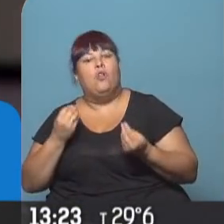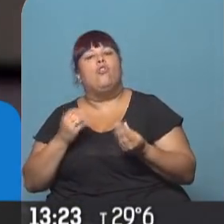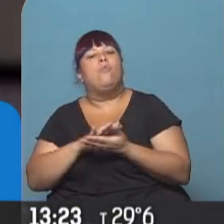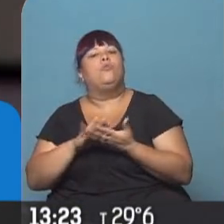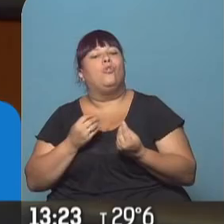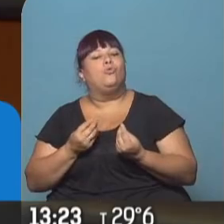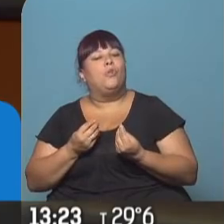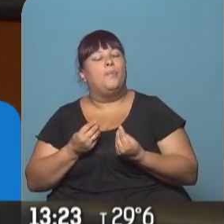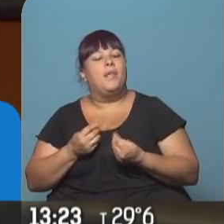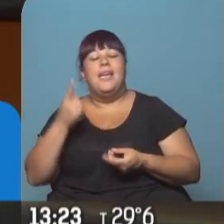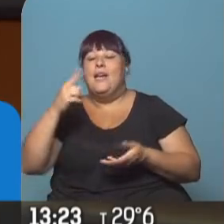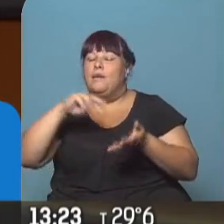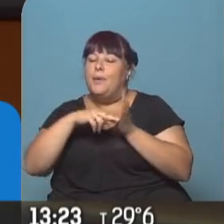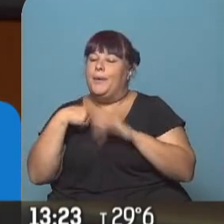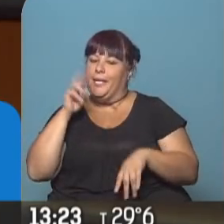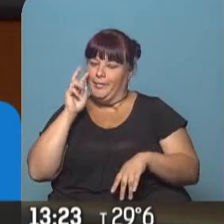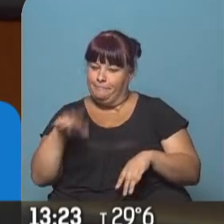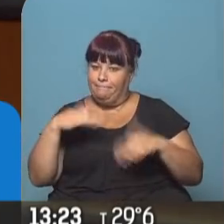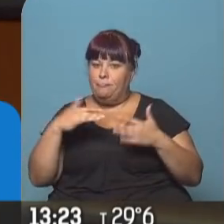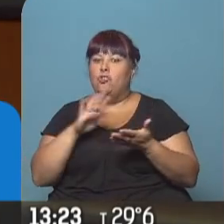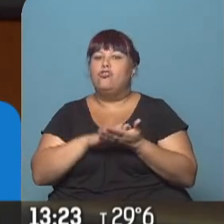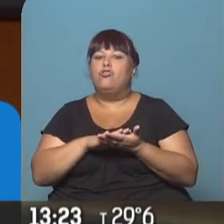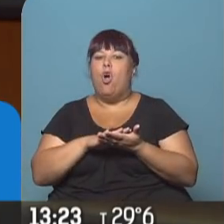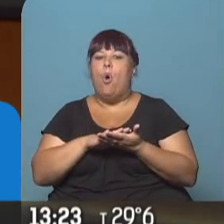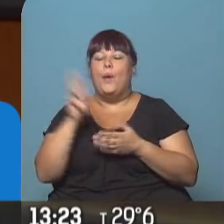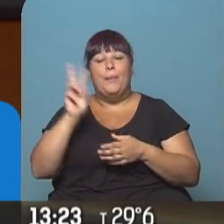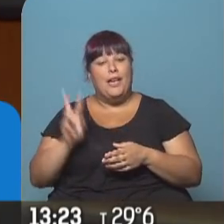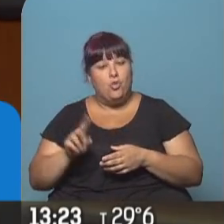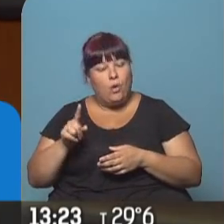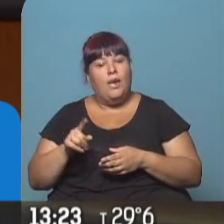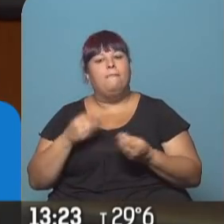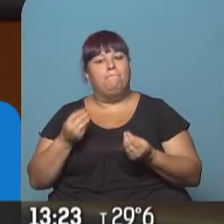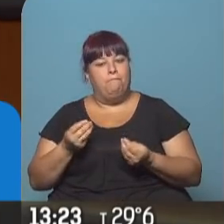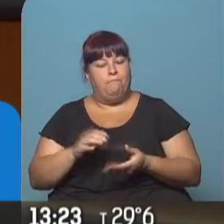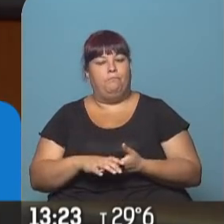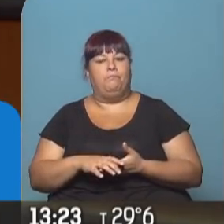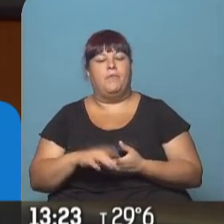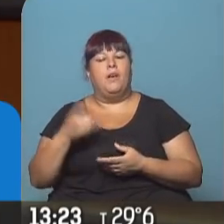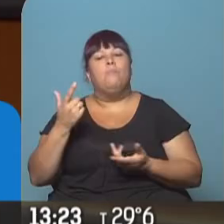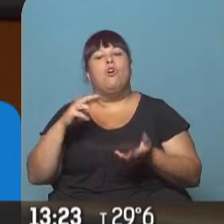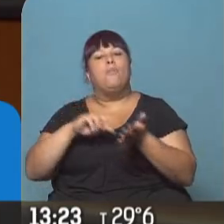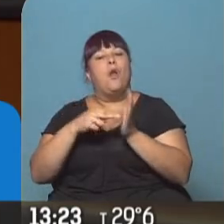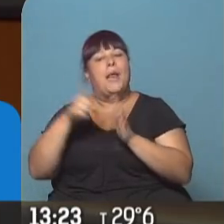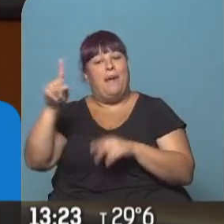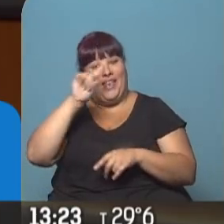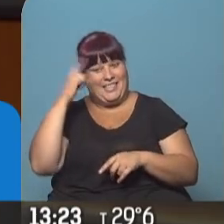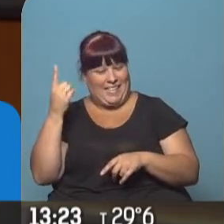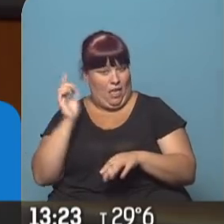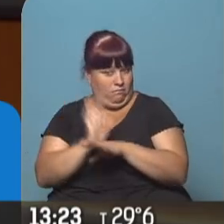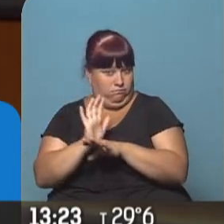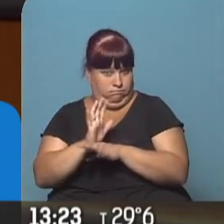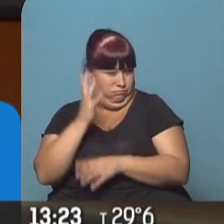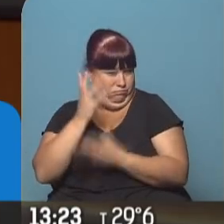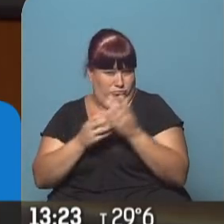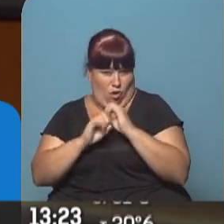respuesta? Uno de los problemas que vimos con respecto a los venezolanos eran que por deficiencias del Estado, un Estado casi